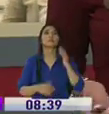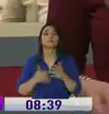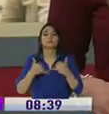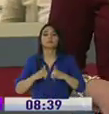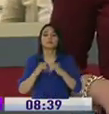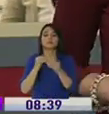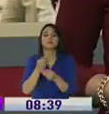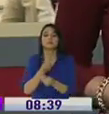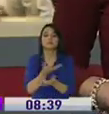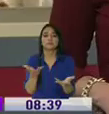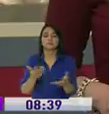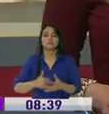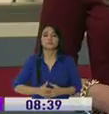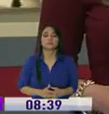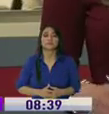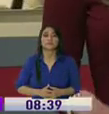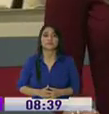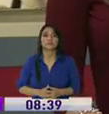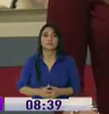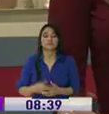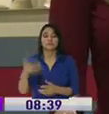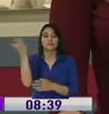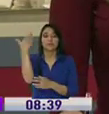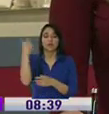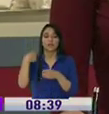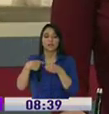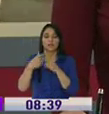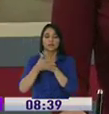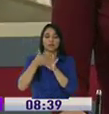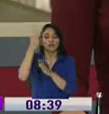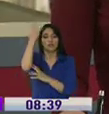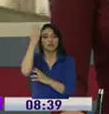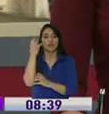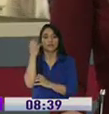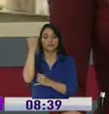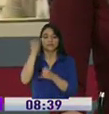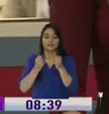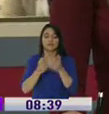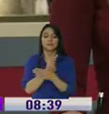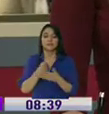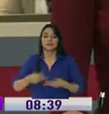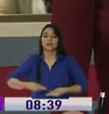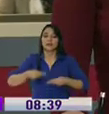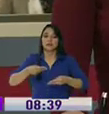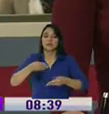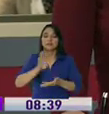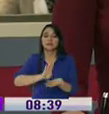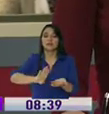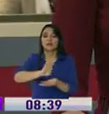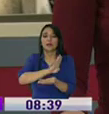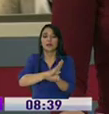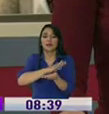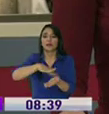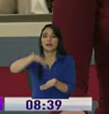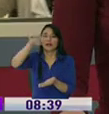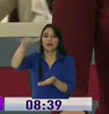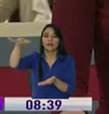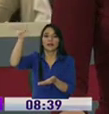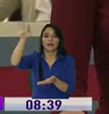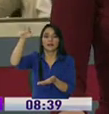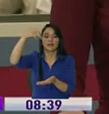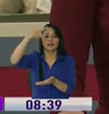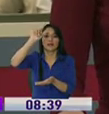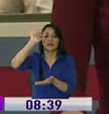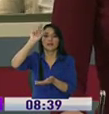más noticias y les contamos que el alcalde de Quito, Mauricio Rodas, entregó este fin de semana a los moradores de los barrios altos del sector de